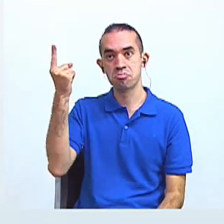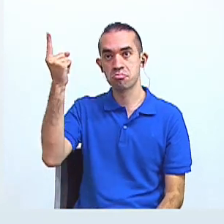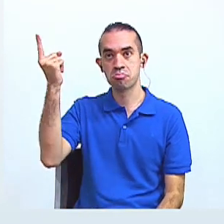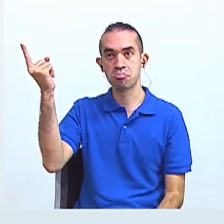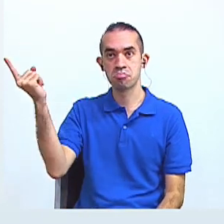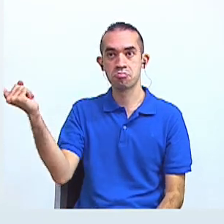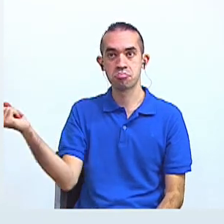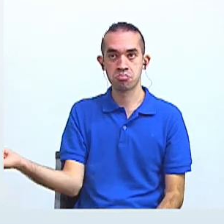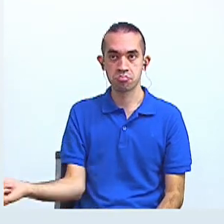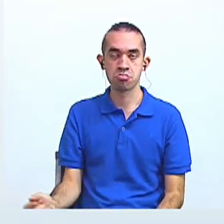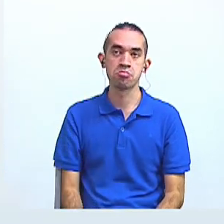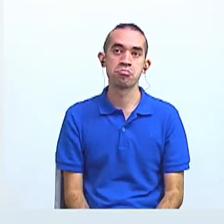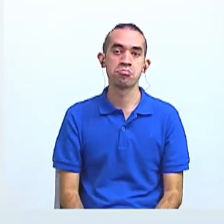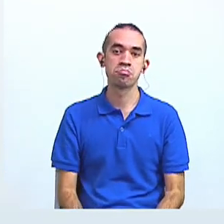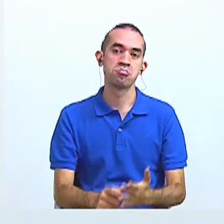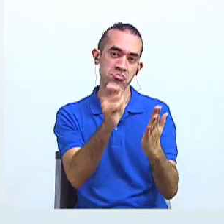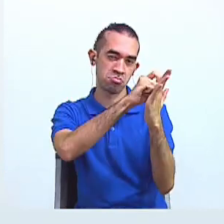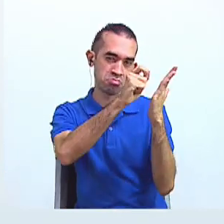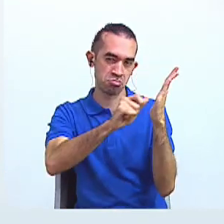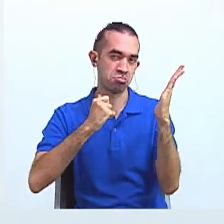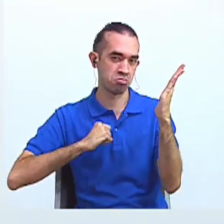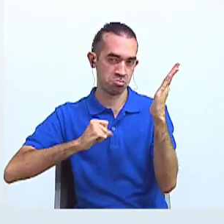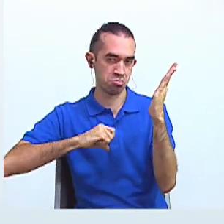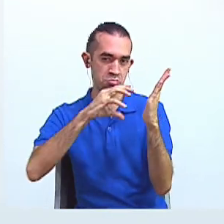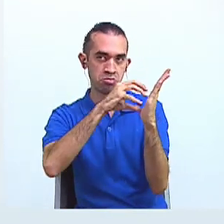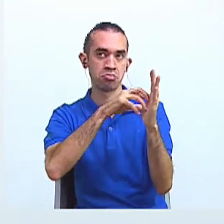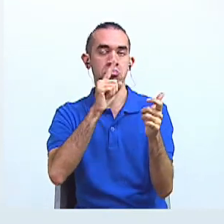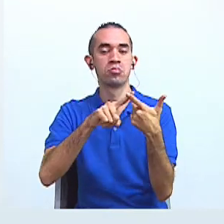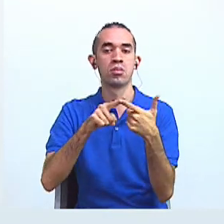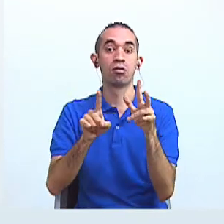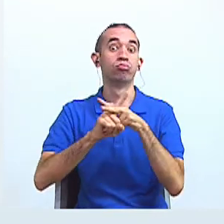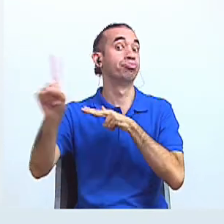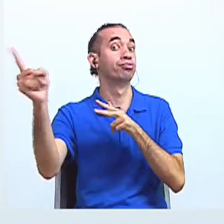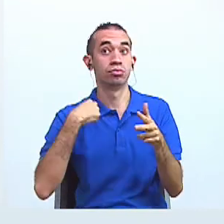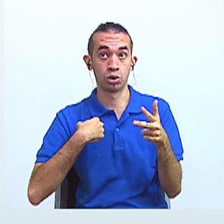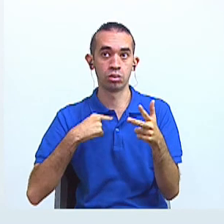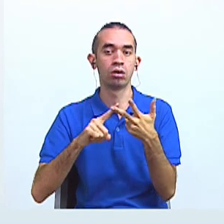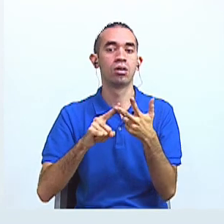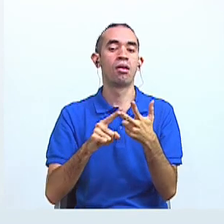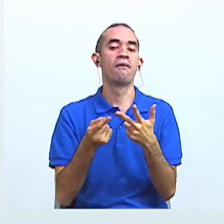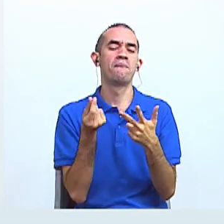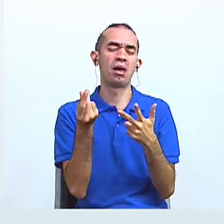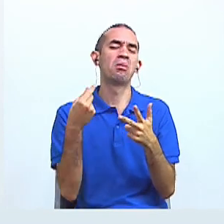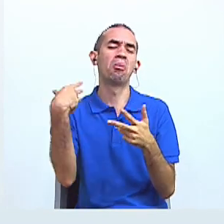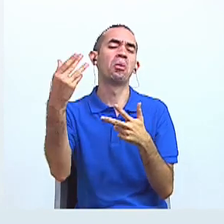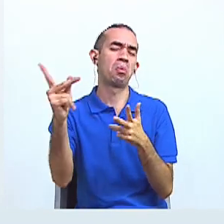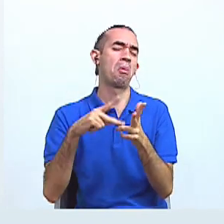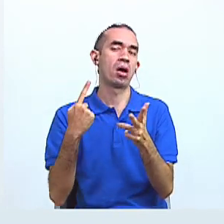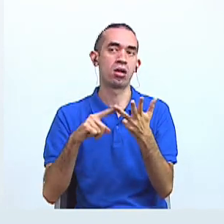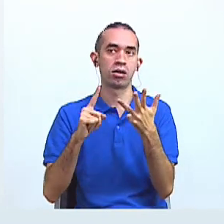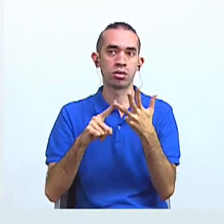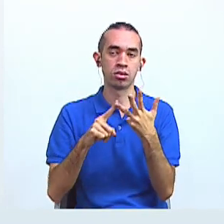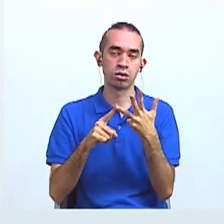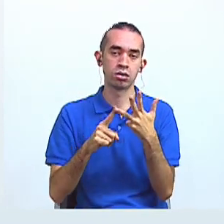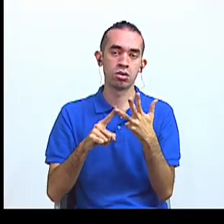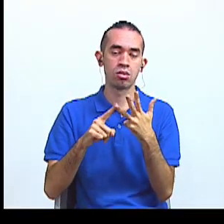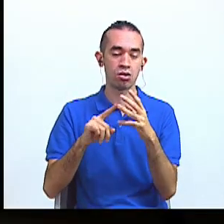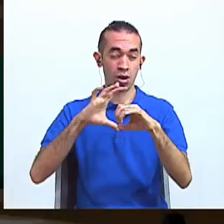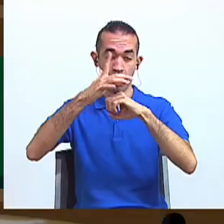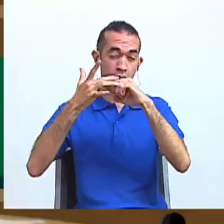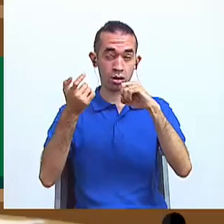No se tildan. Guión, ui, fio, ion.